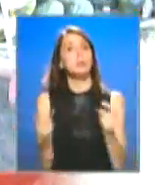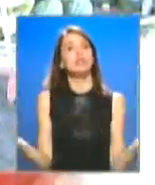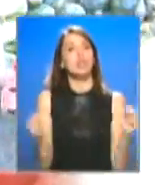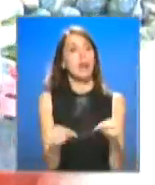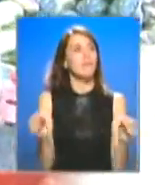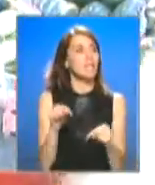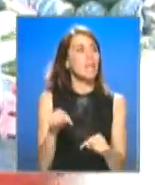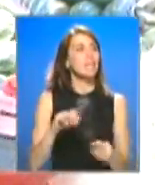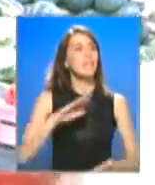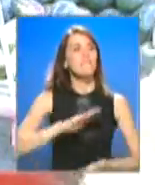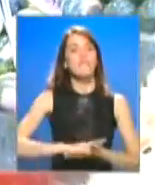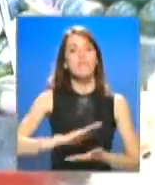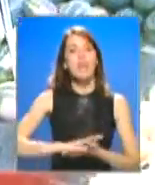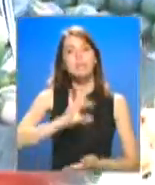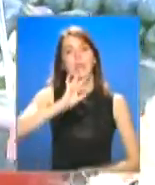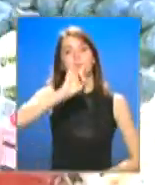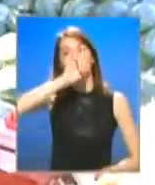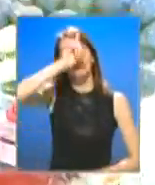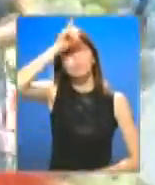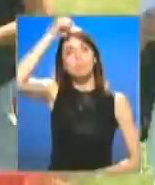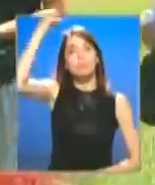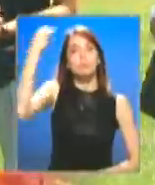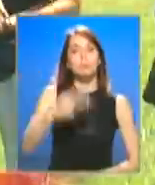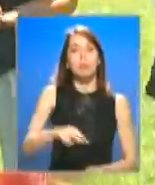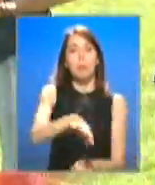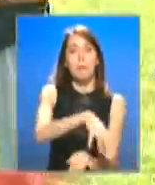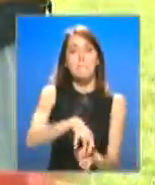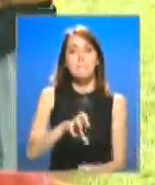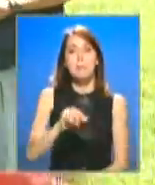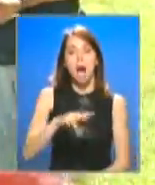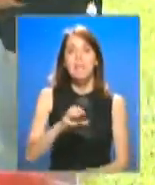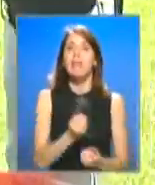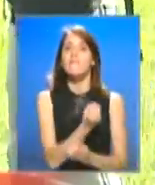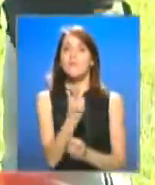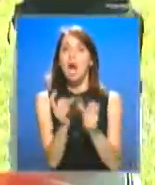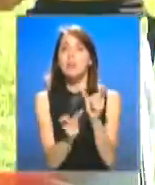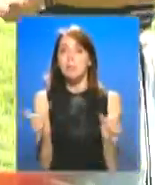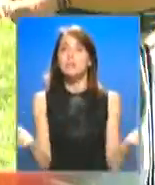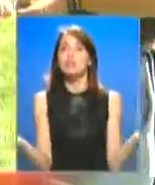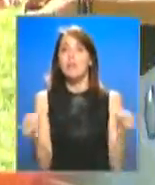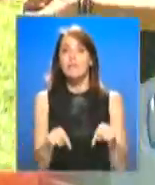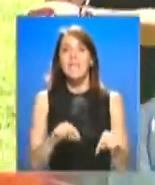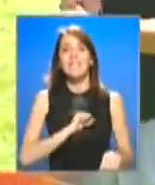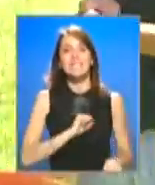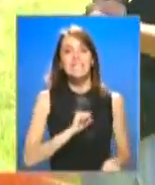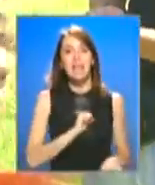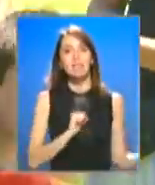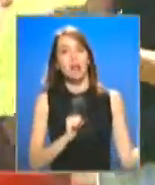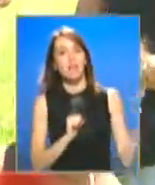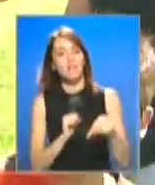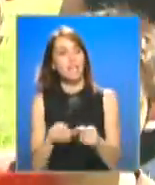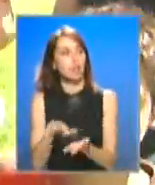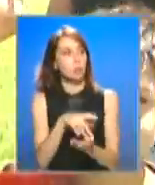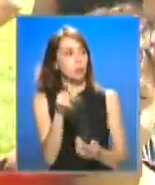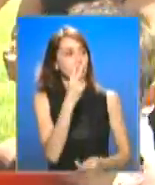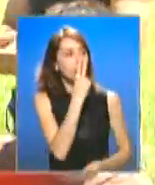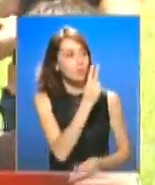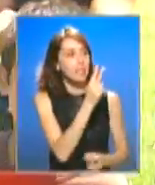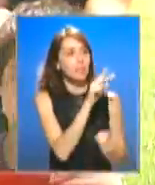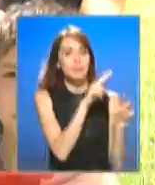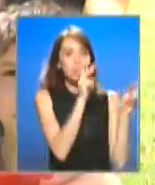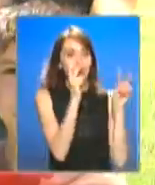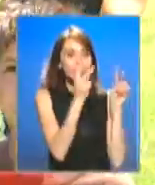acá, es una fiesta bastante tradicional de aquí de la comuna de Paine y son varias las personas que vienen desde Santiago hasta acá a la comuna. Ustedes pueden ver ahí la